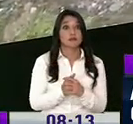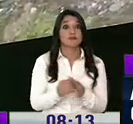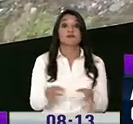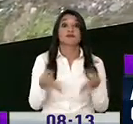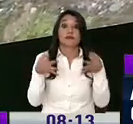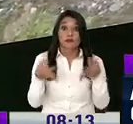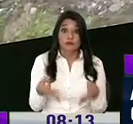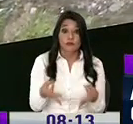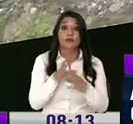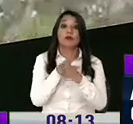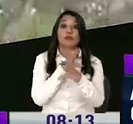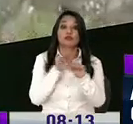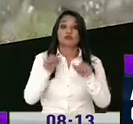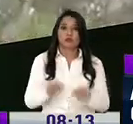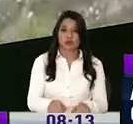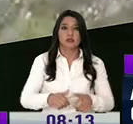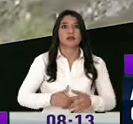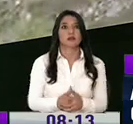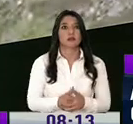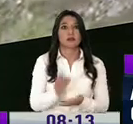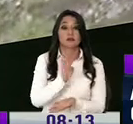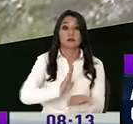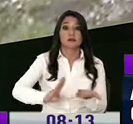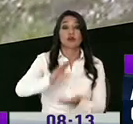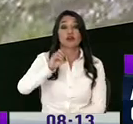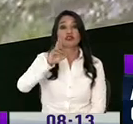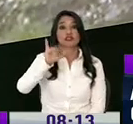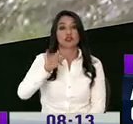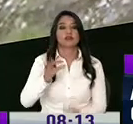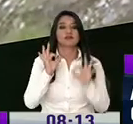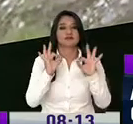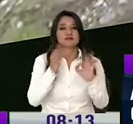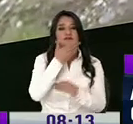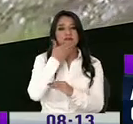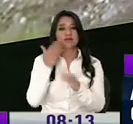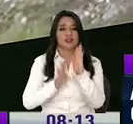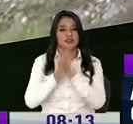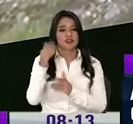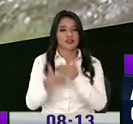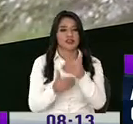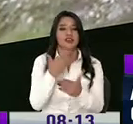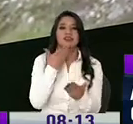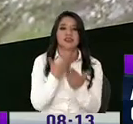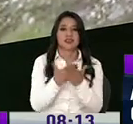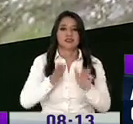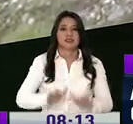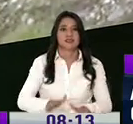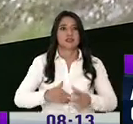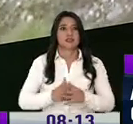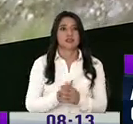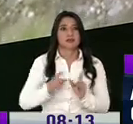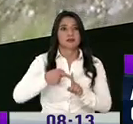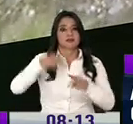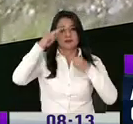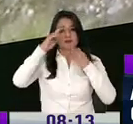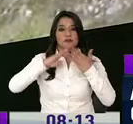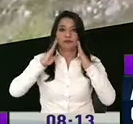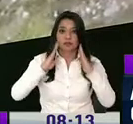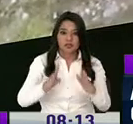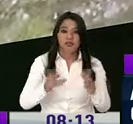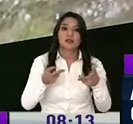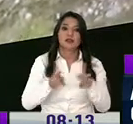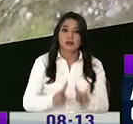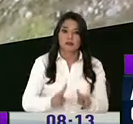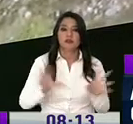que existan estos buses aquí. Así que el barrio Osorio cada vez tiene mejores días gracias a este proyecto. Por ejemplo, el primer noticiero de la comunidad y todas